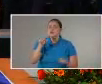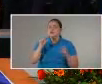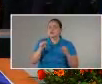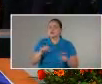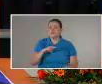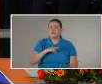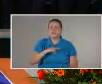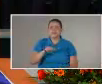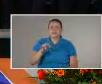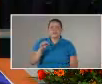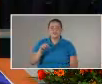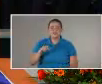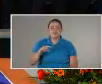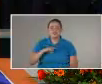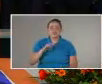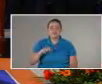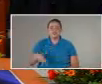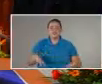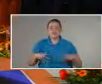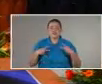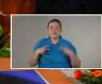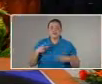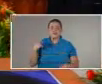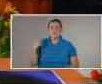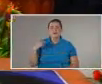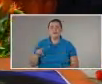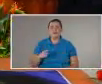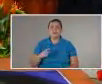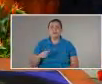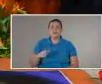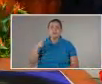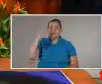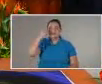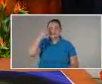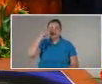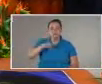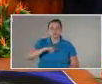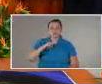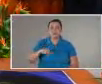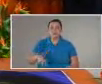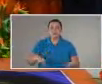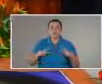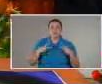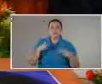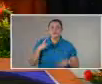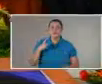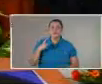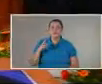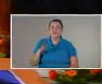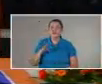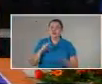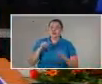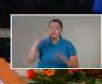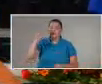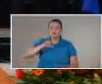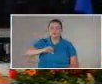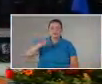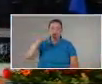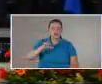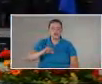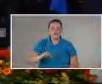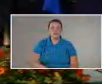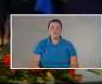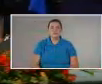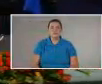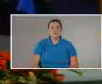esté pasando. Para el que piensa que está viviendo una pesadilla. Y la realidad, y la pesadilla no